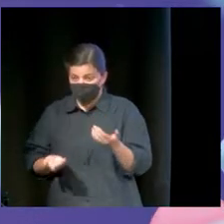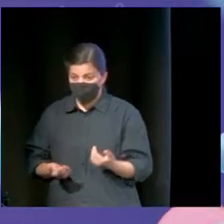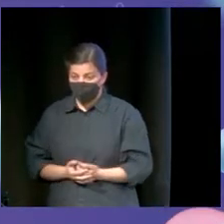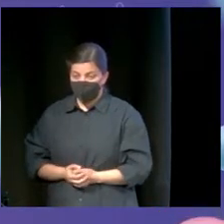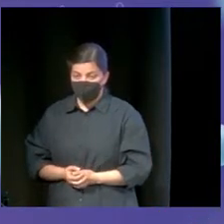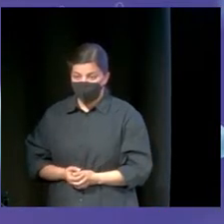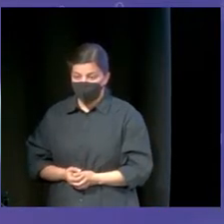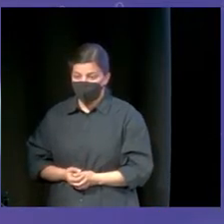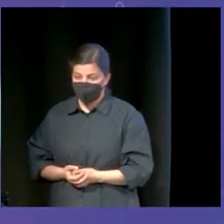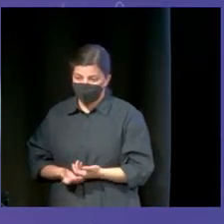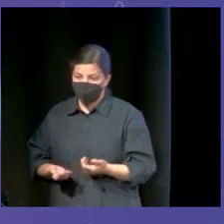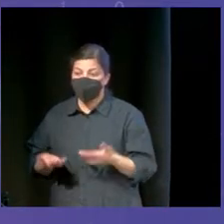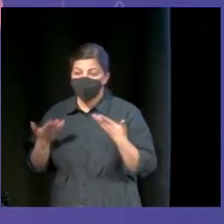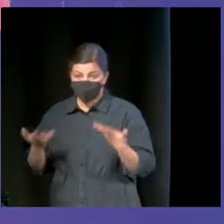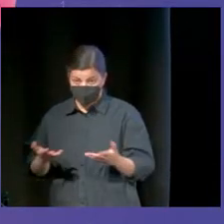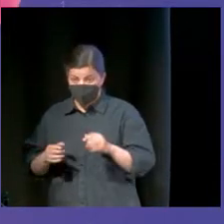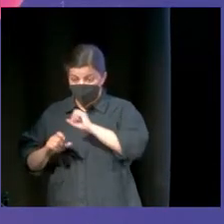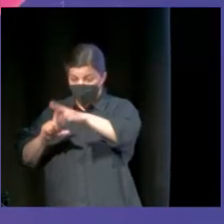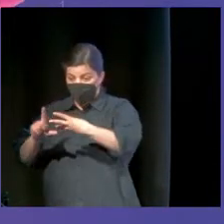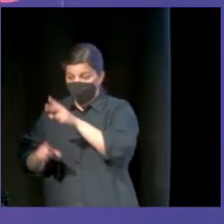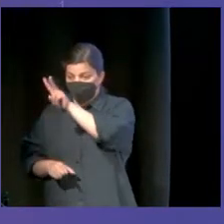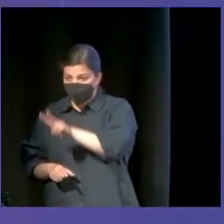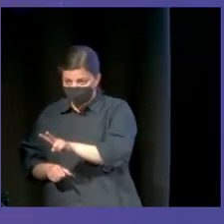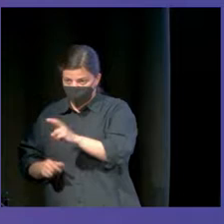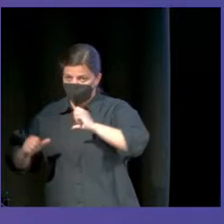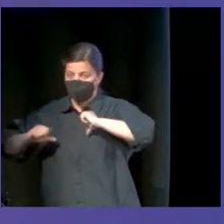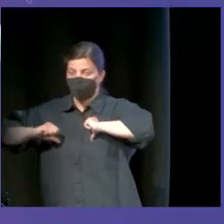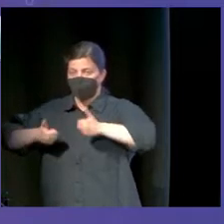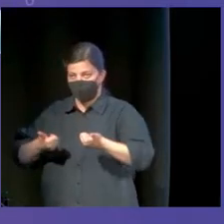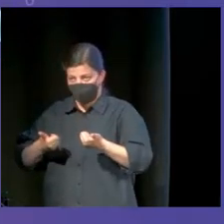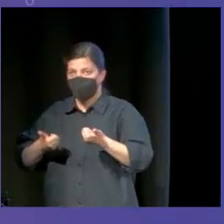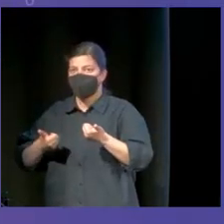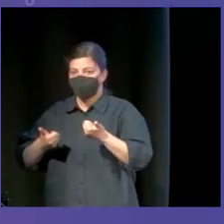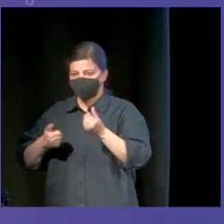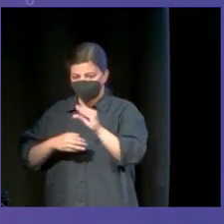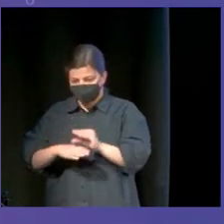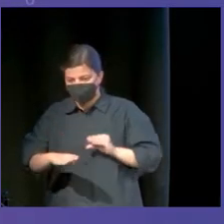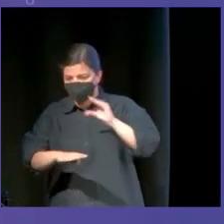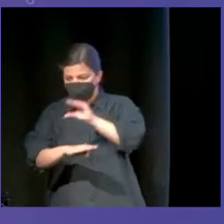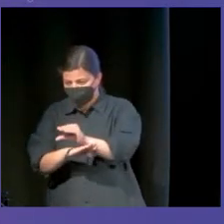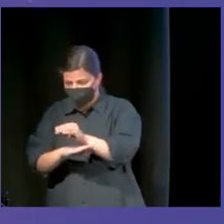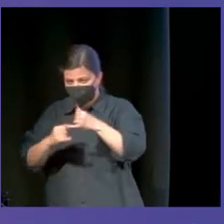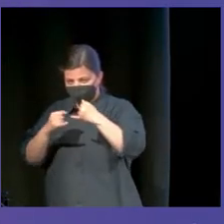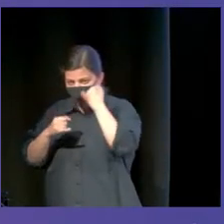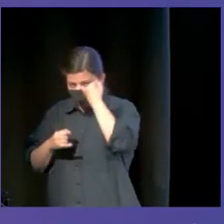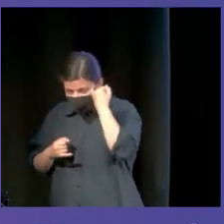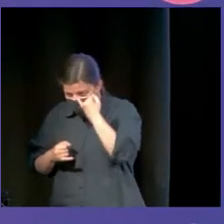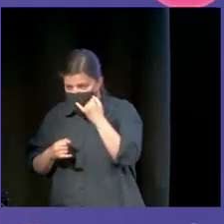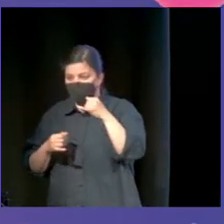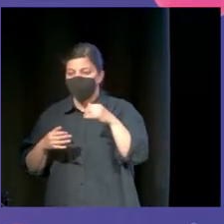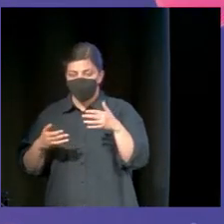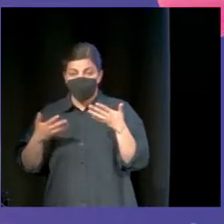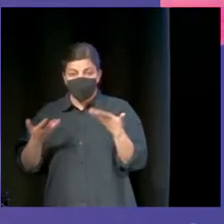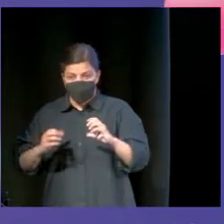luego con la web 2 pues empezamos a invertir en fibra empezamos a invertir